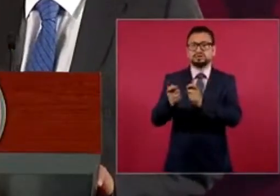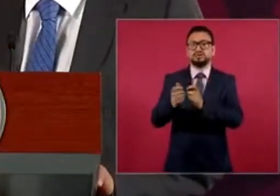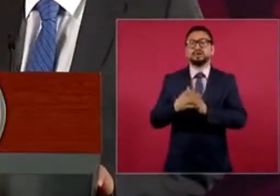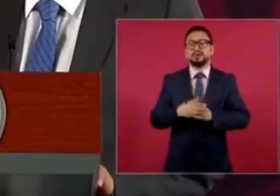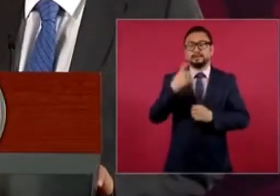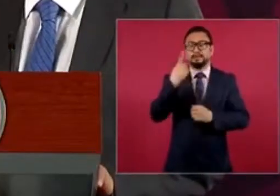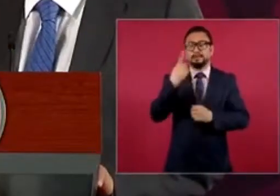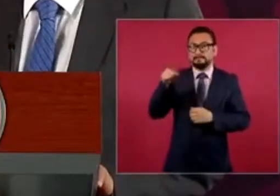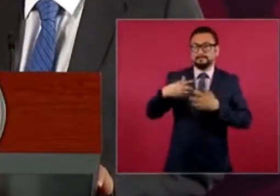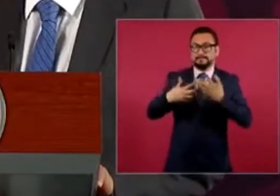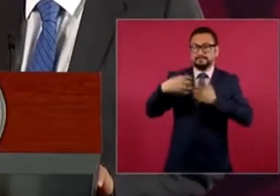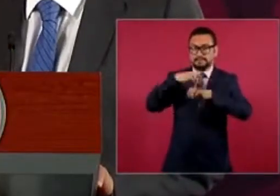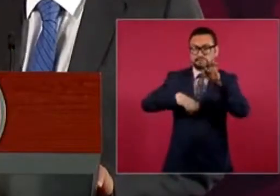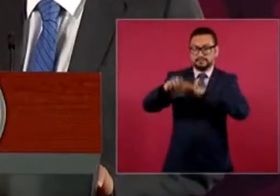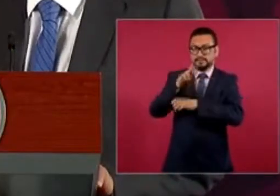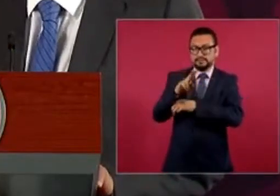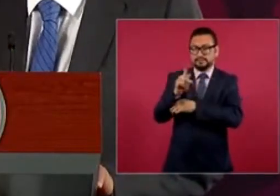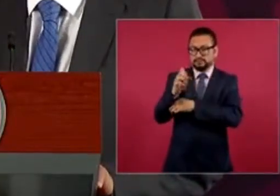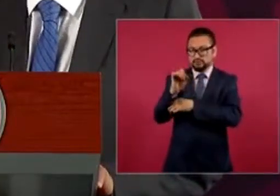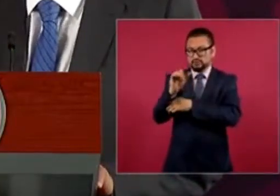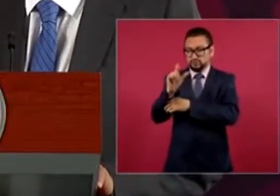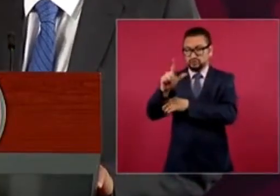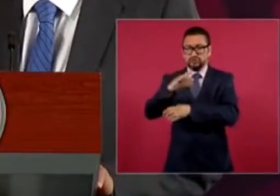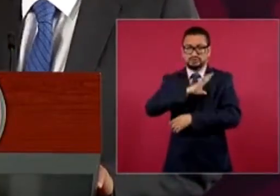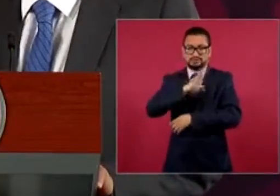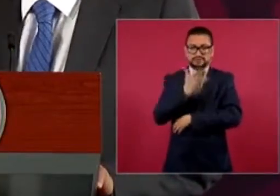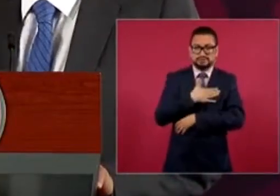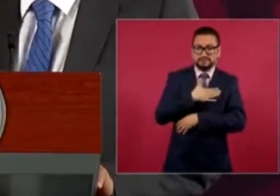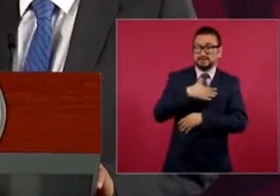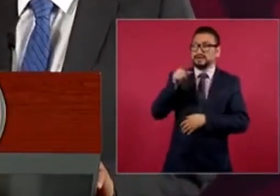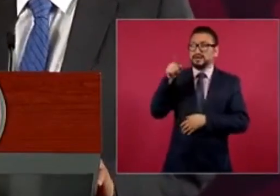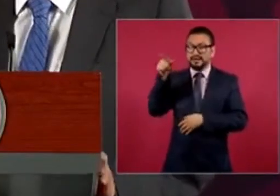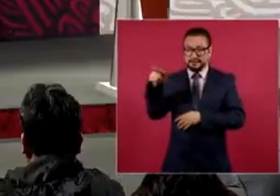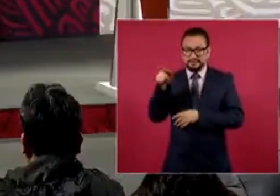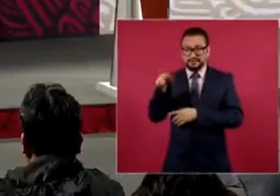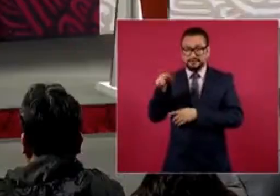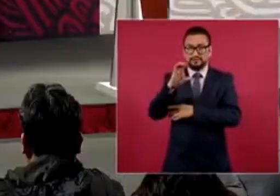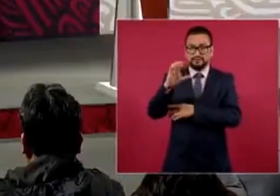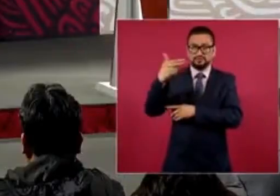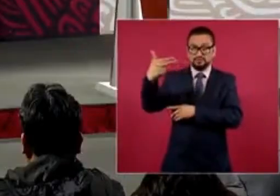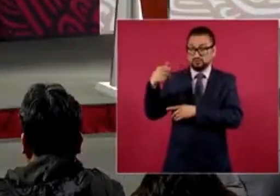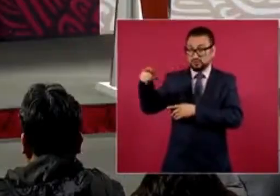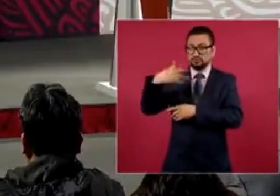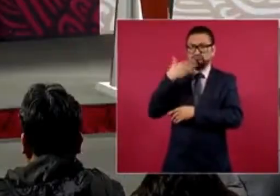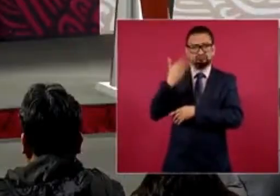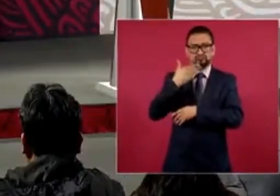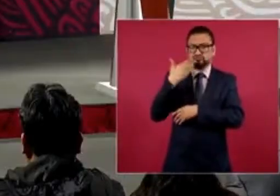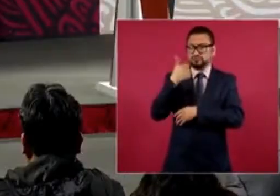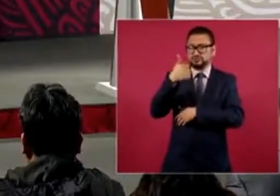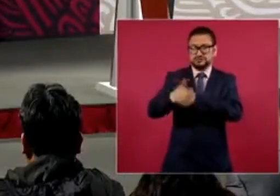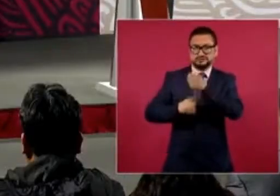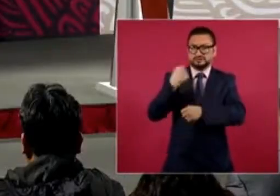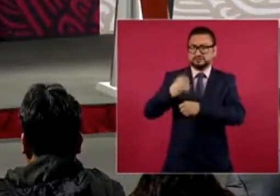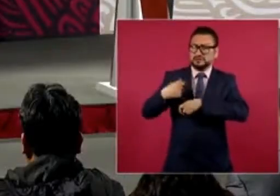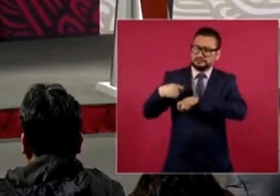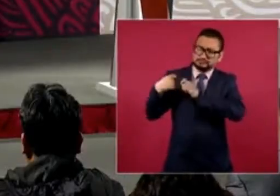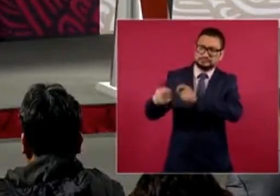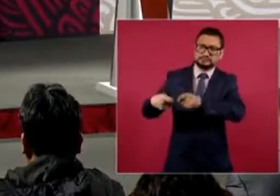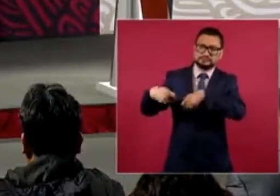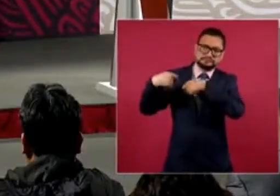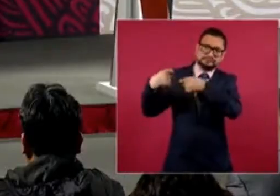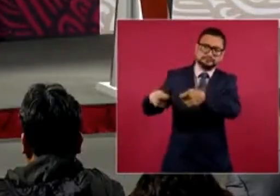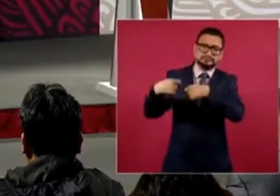la empresa Repsol de España durante el sexenio de Calderón, van a ver que no solo fueron